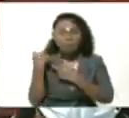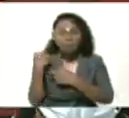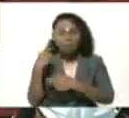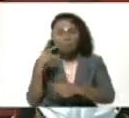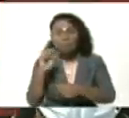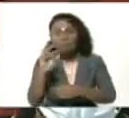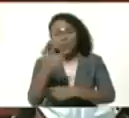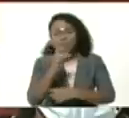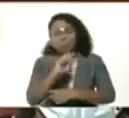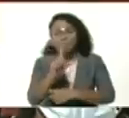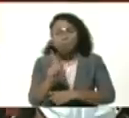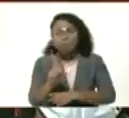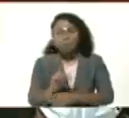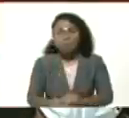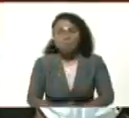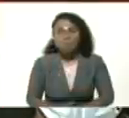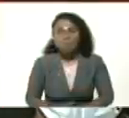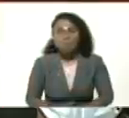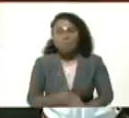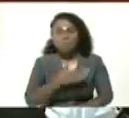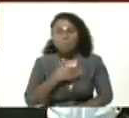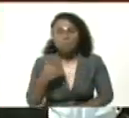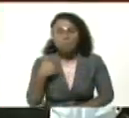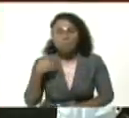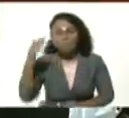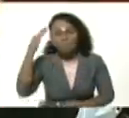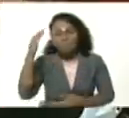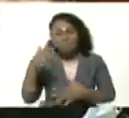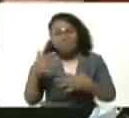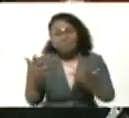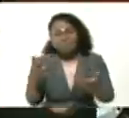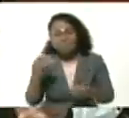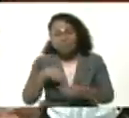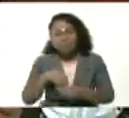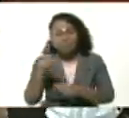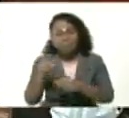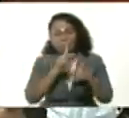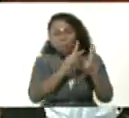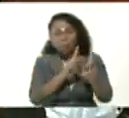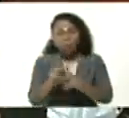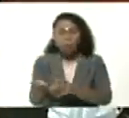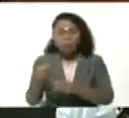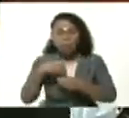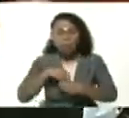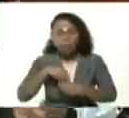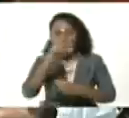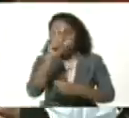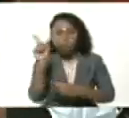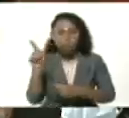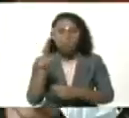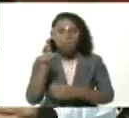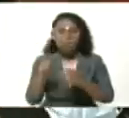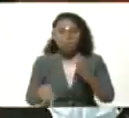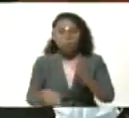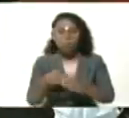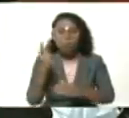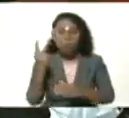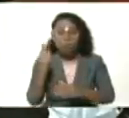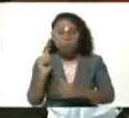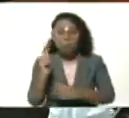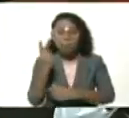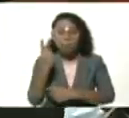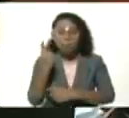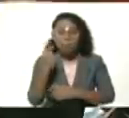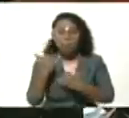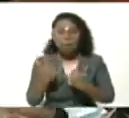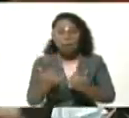tercera pregunta, quisiéramos saber si dentro de este cronograma interno del PSUV, una vez cumplidos las primarias y